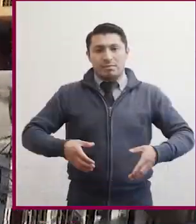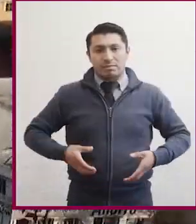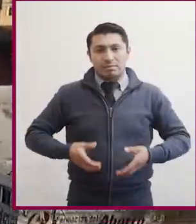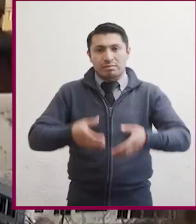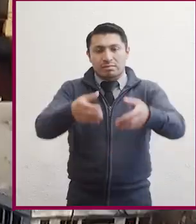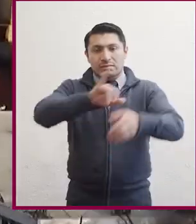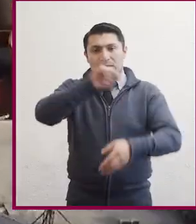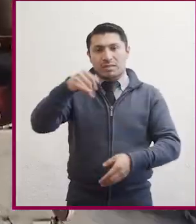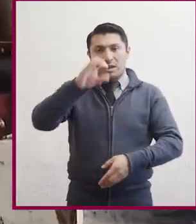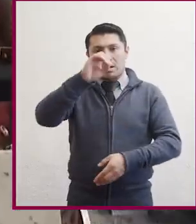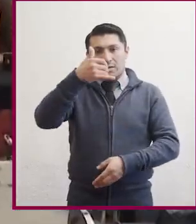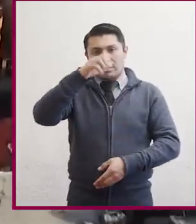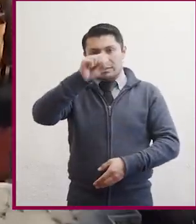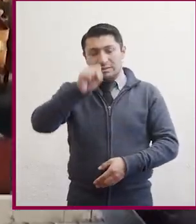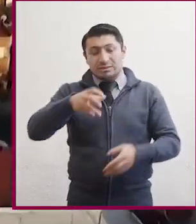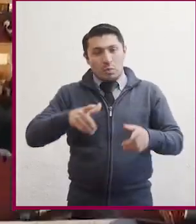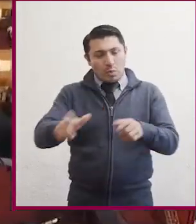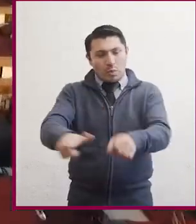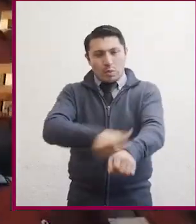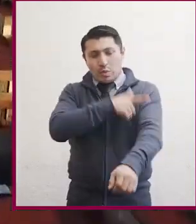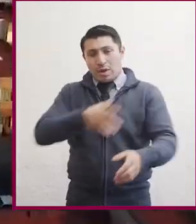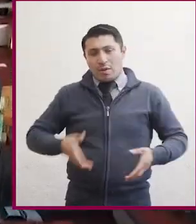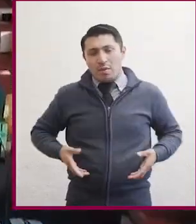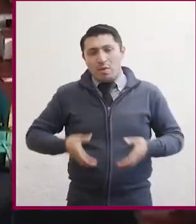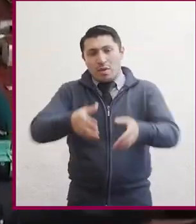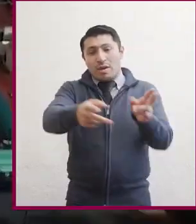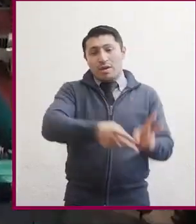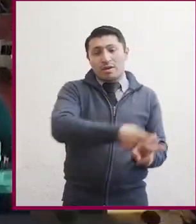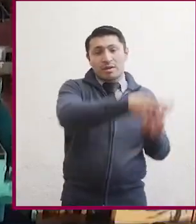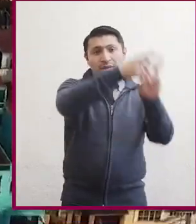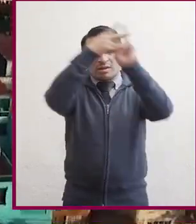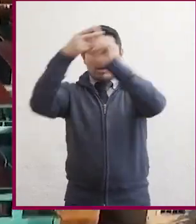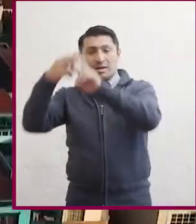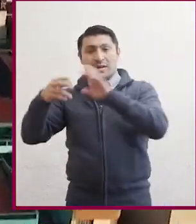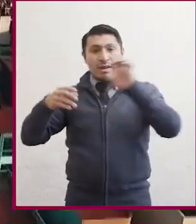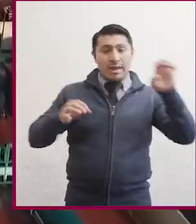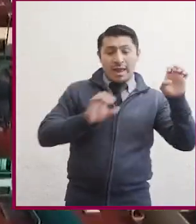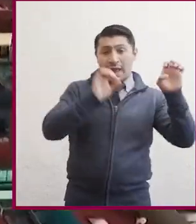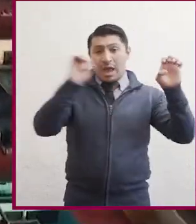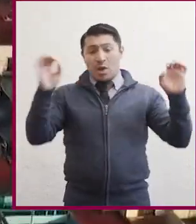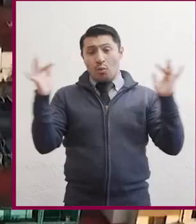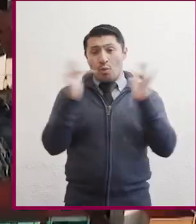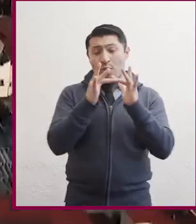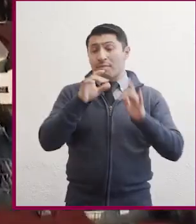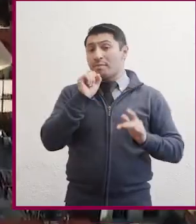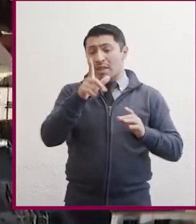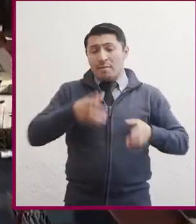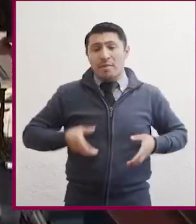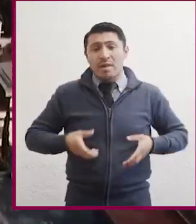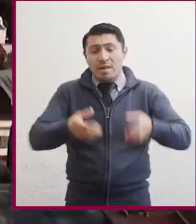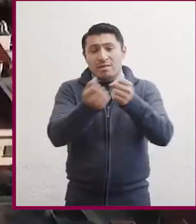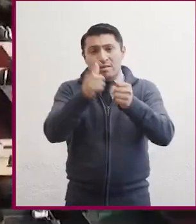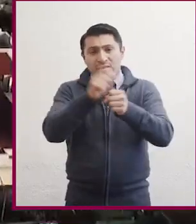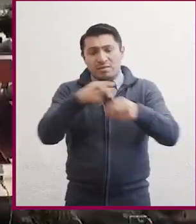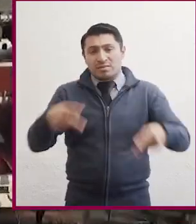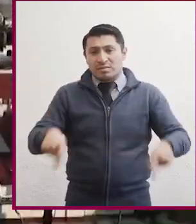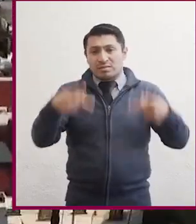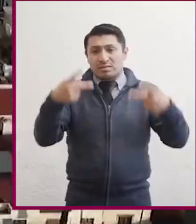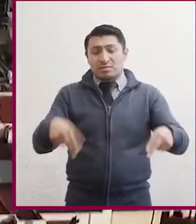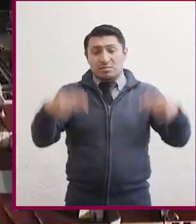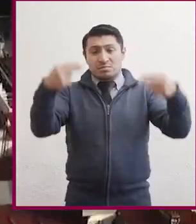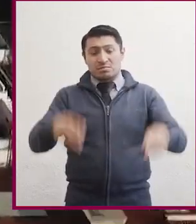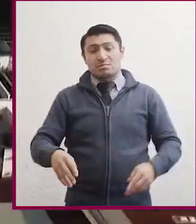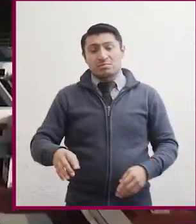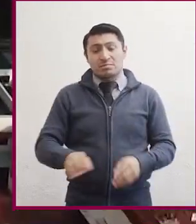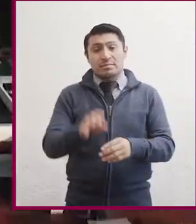La Avenida de las Joyas es un amplio andador que atraviesa La Estrella de este a oeste y también es el corredor social y comercial